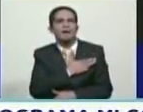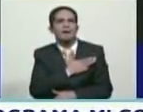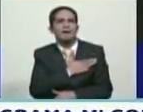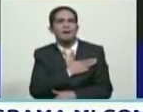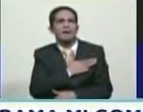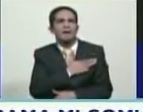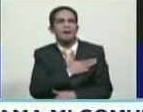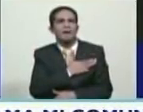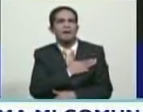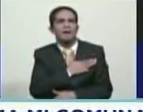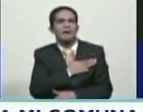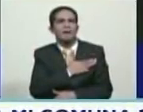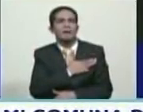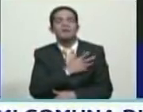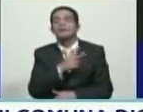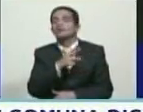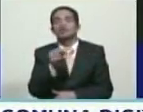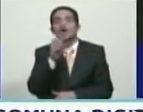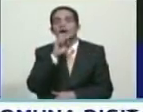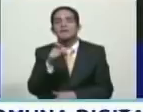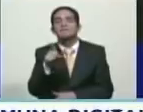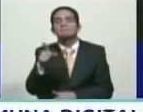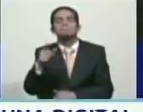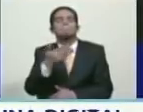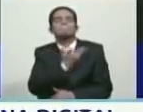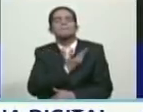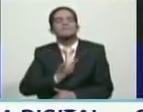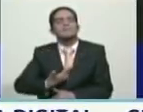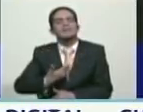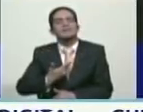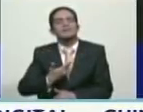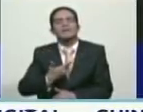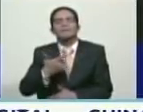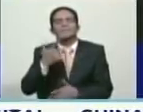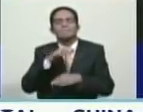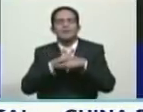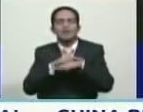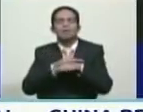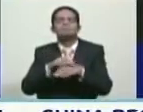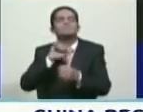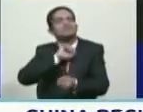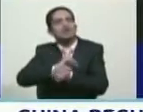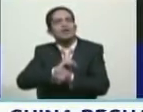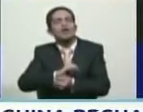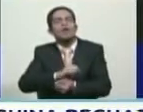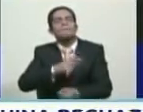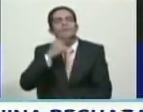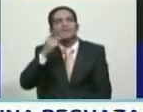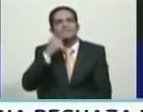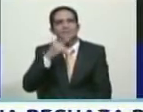is not a political prisoner, no es un prisionero político.